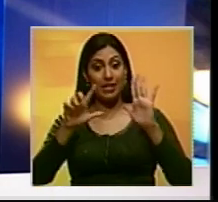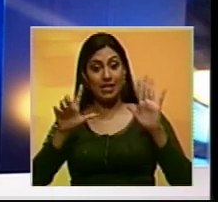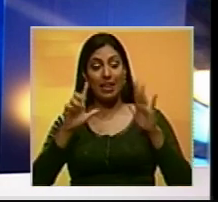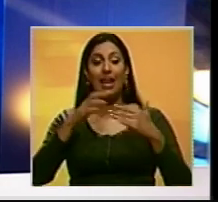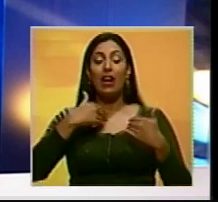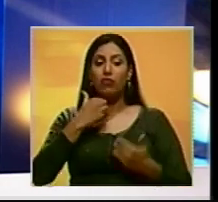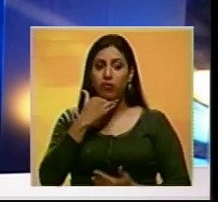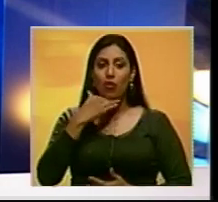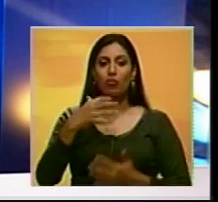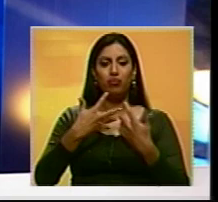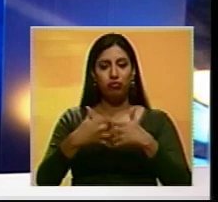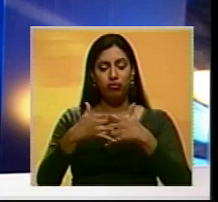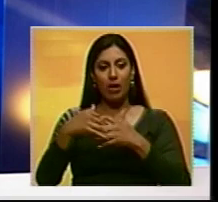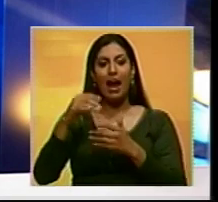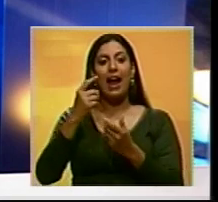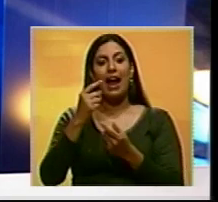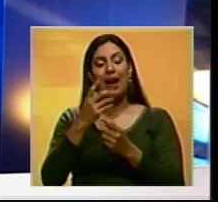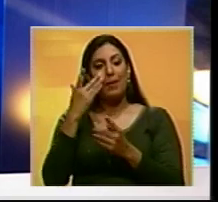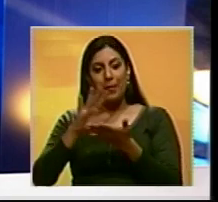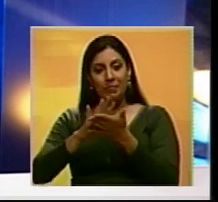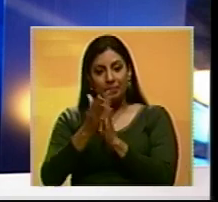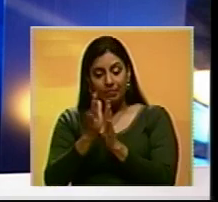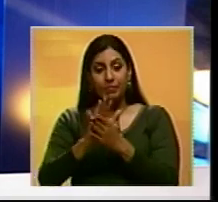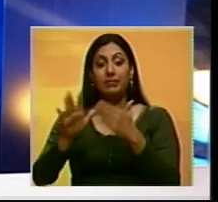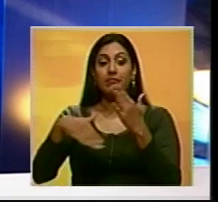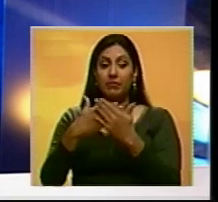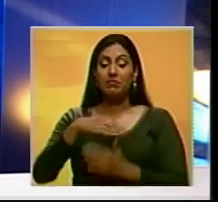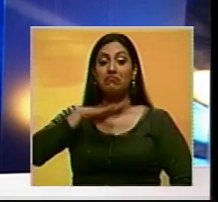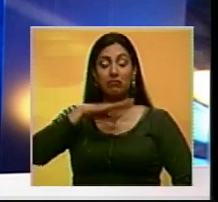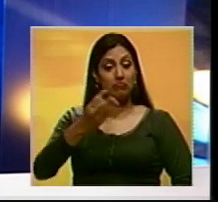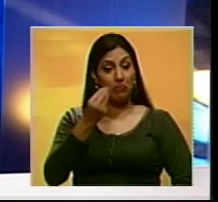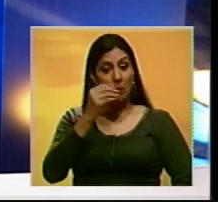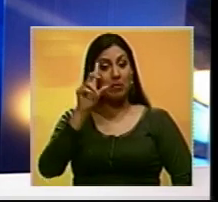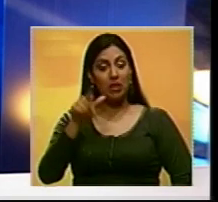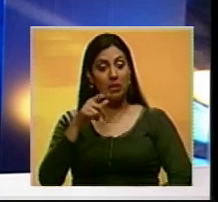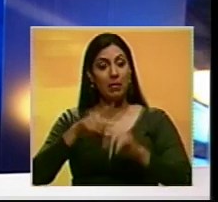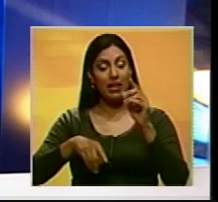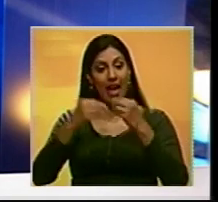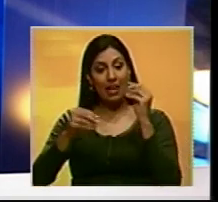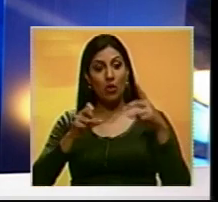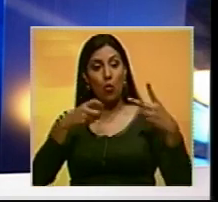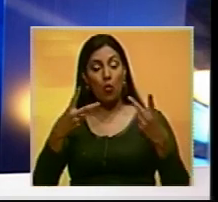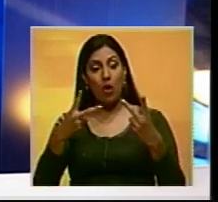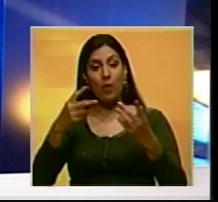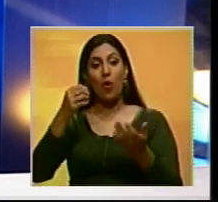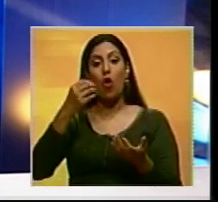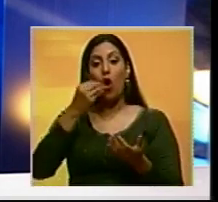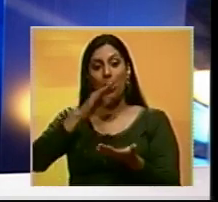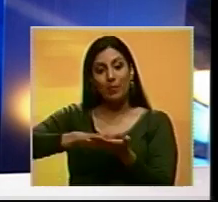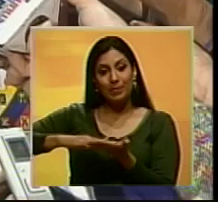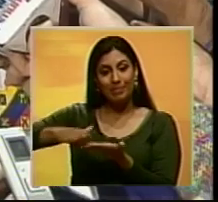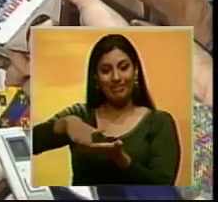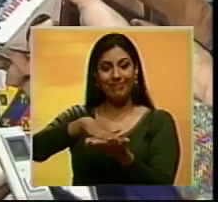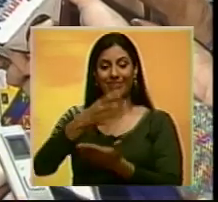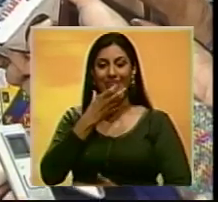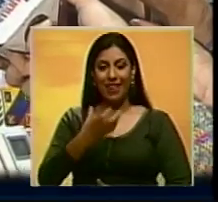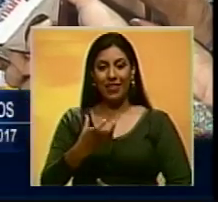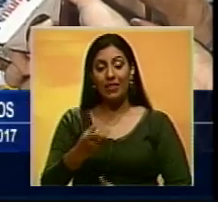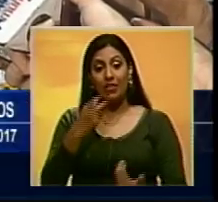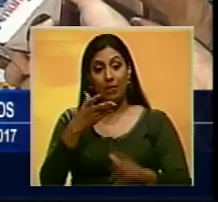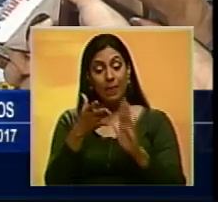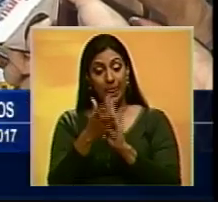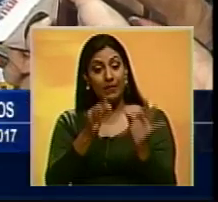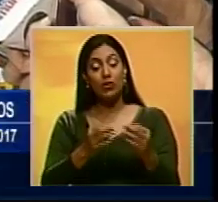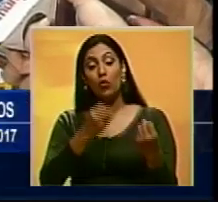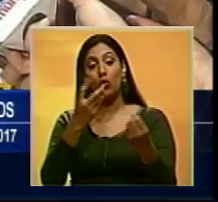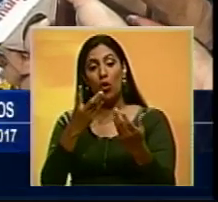habrá suficiente producción de harina precocida de maíz, así como el abastecimiento de rubros para la elaboración de los platos navideños. Marco Torres